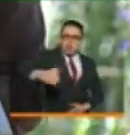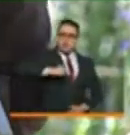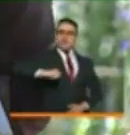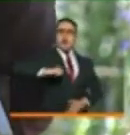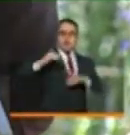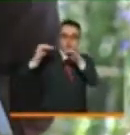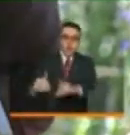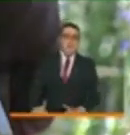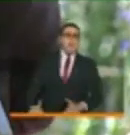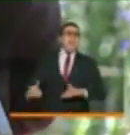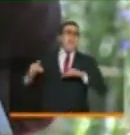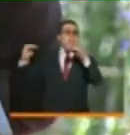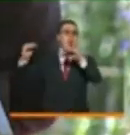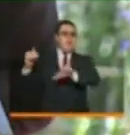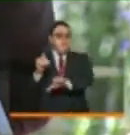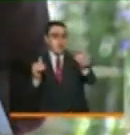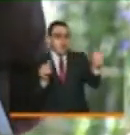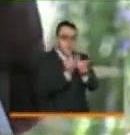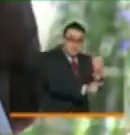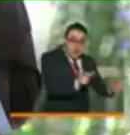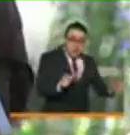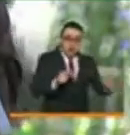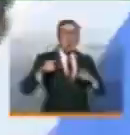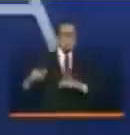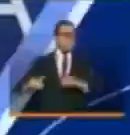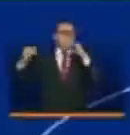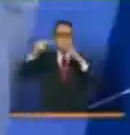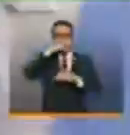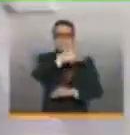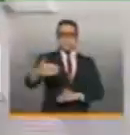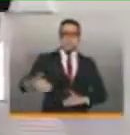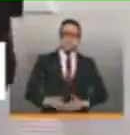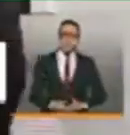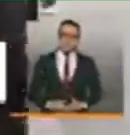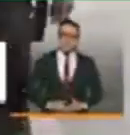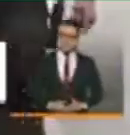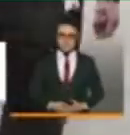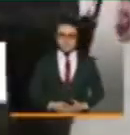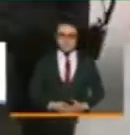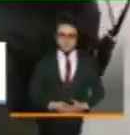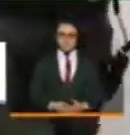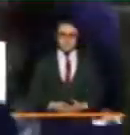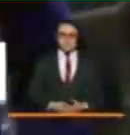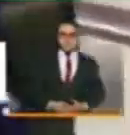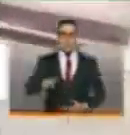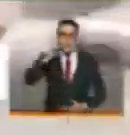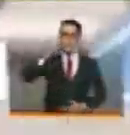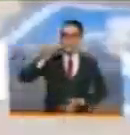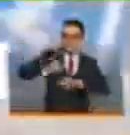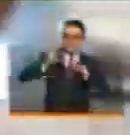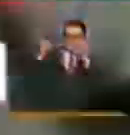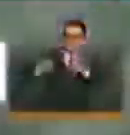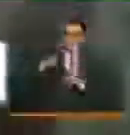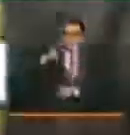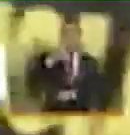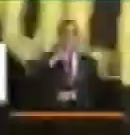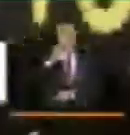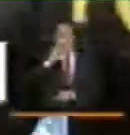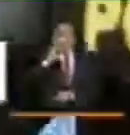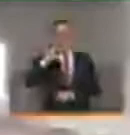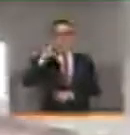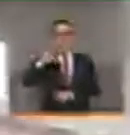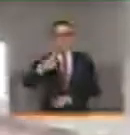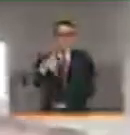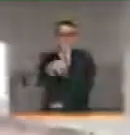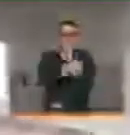están por encima de los derechos de los demás. cae alias Giovanni, disidente de